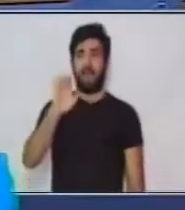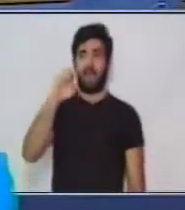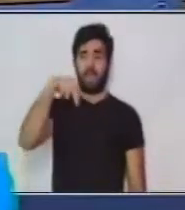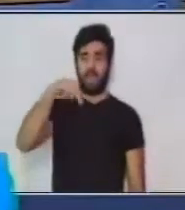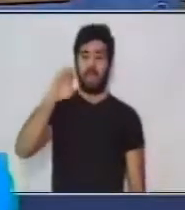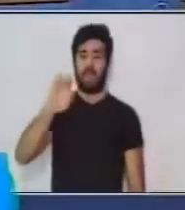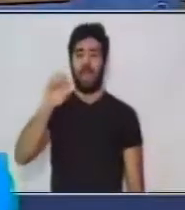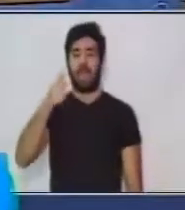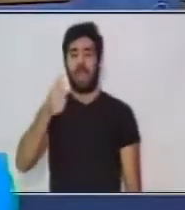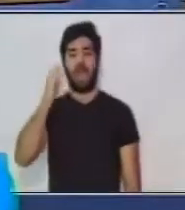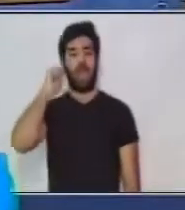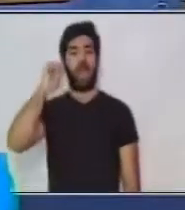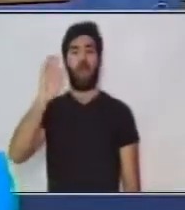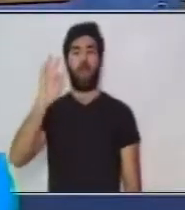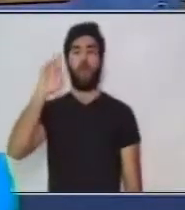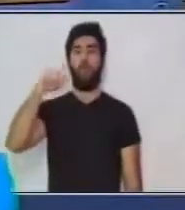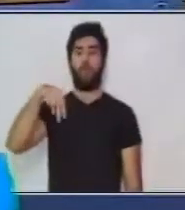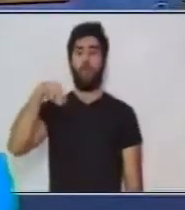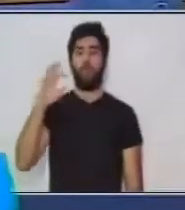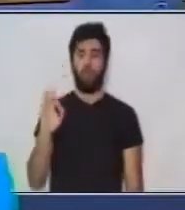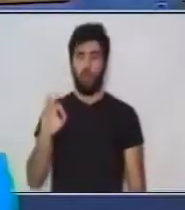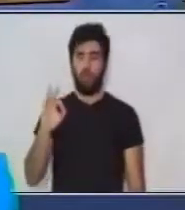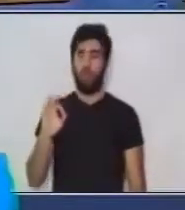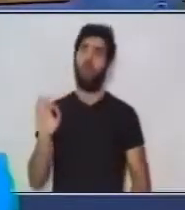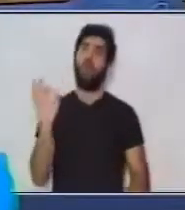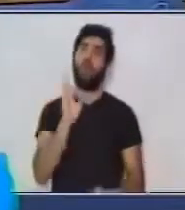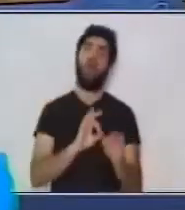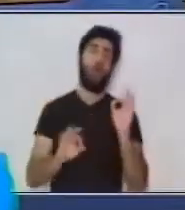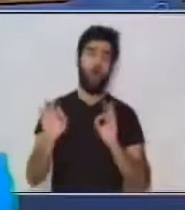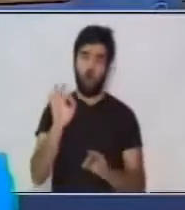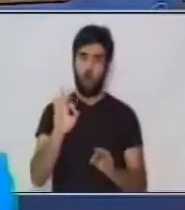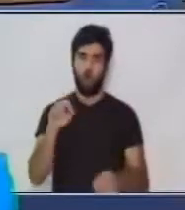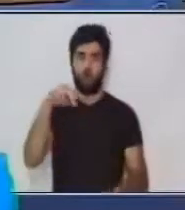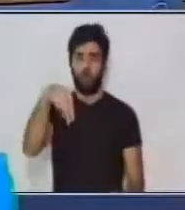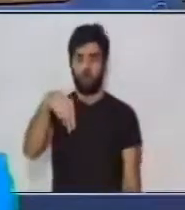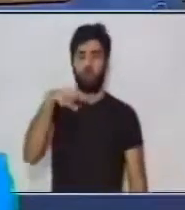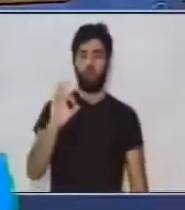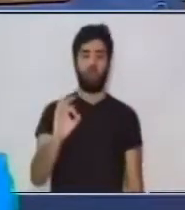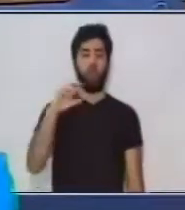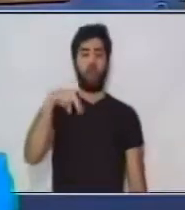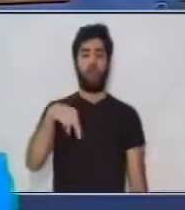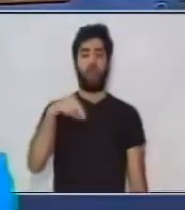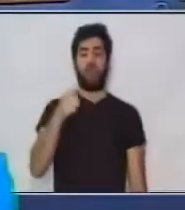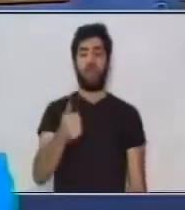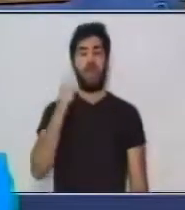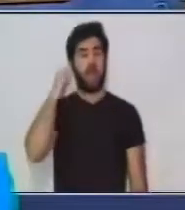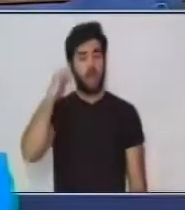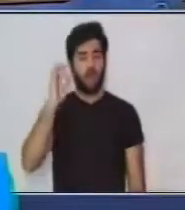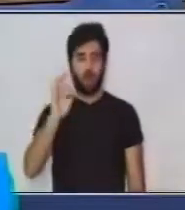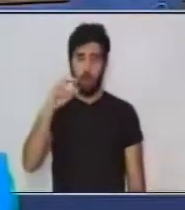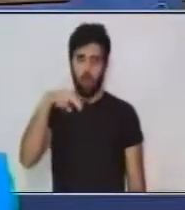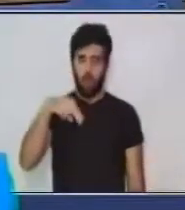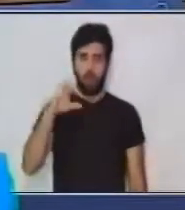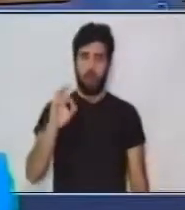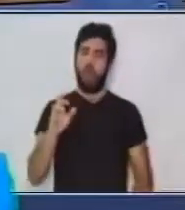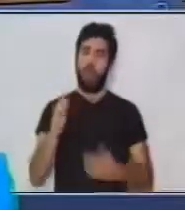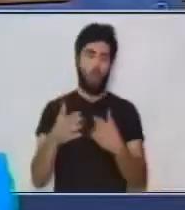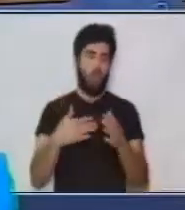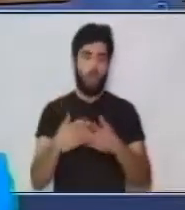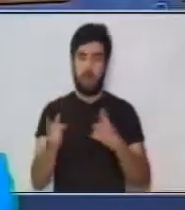eneágono. Algunos les dicen nonágonos, pero vamos a